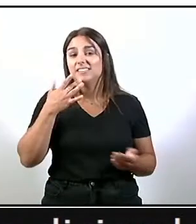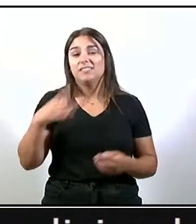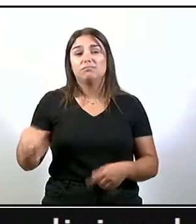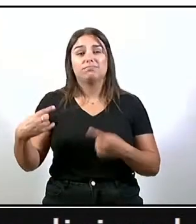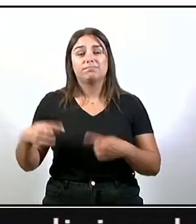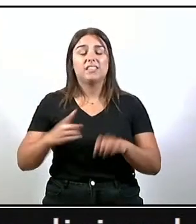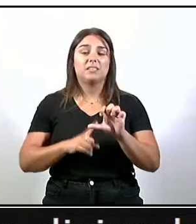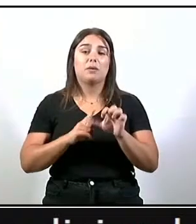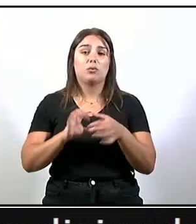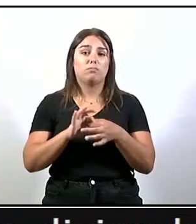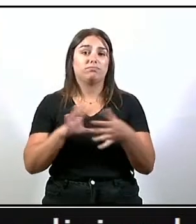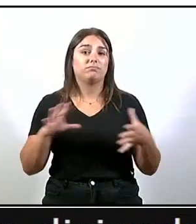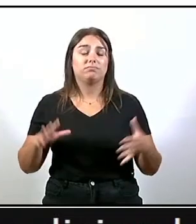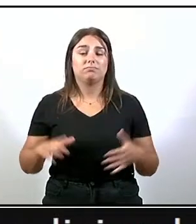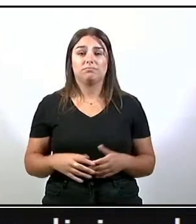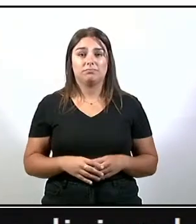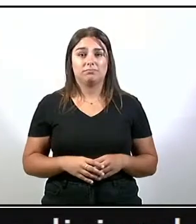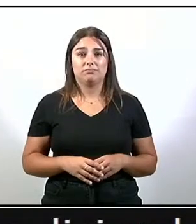con Extremadura.